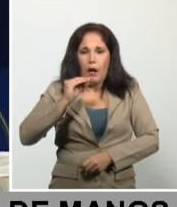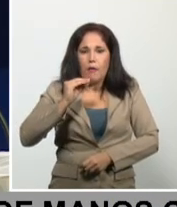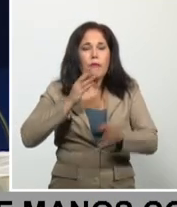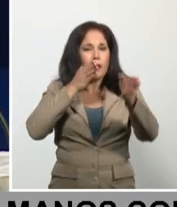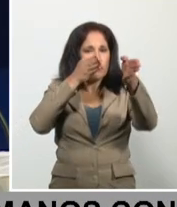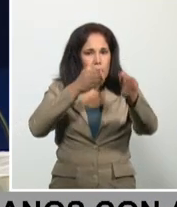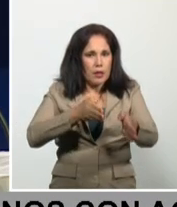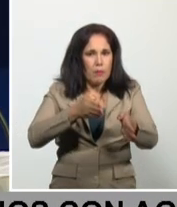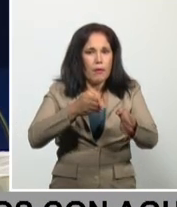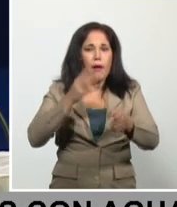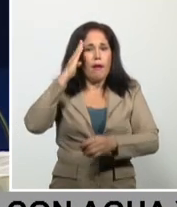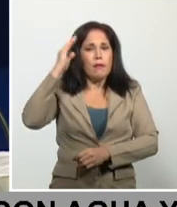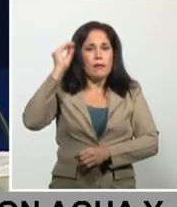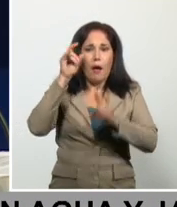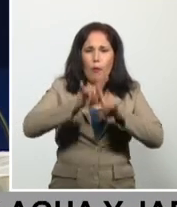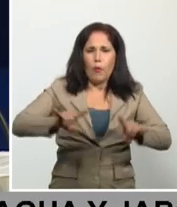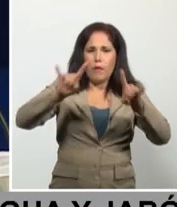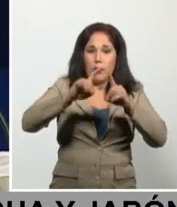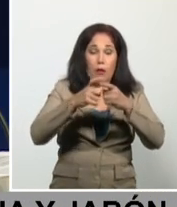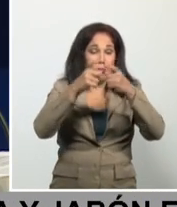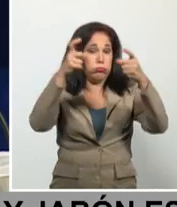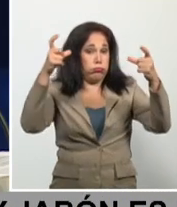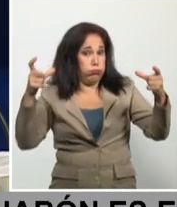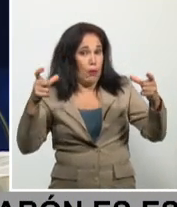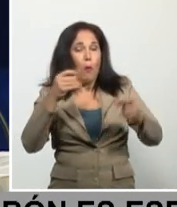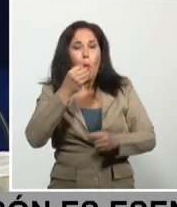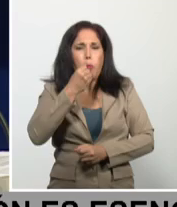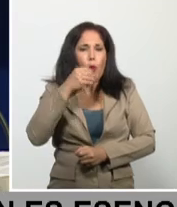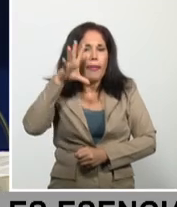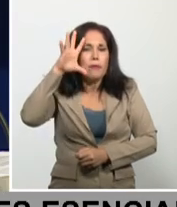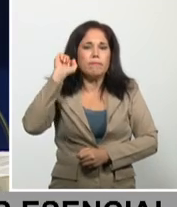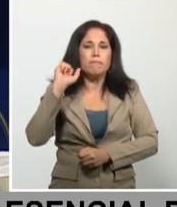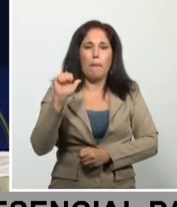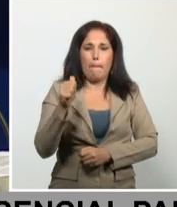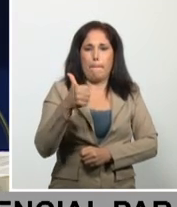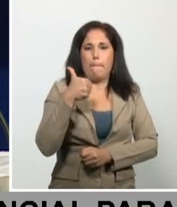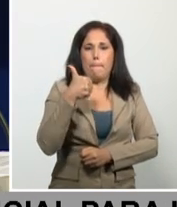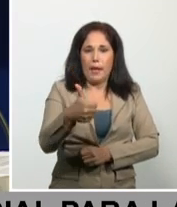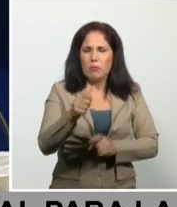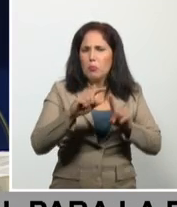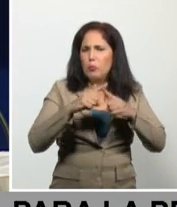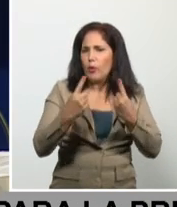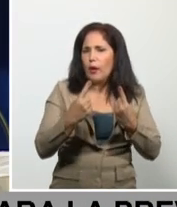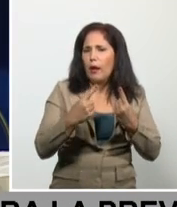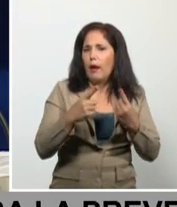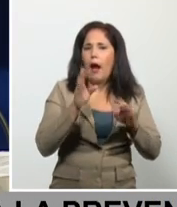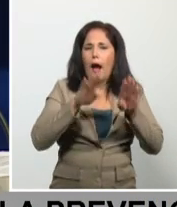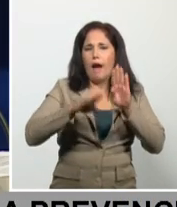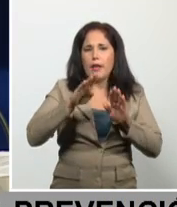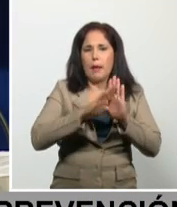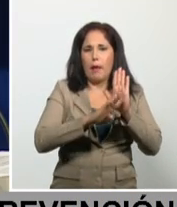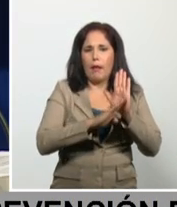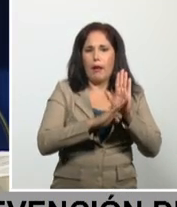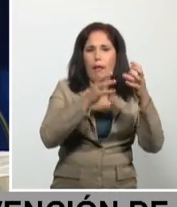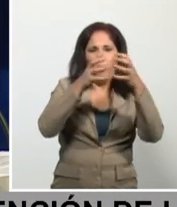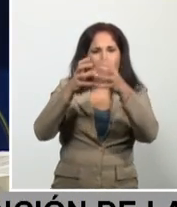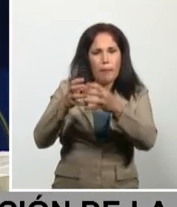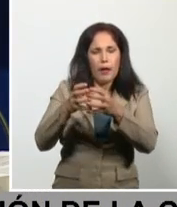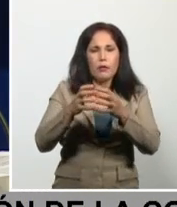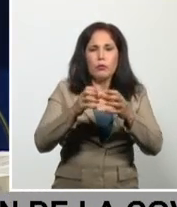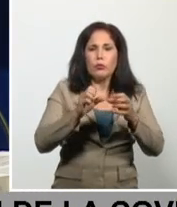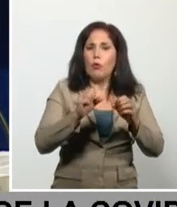nivel universitario elevado, es capaz de comprender el porqué de muchas de las medidas que están. Y como natural, en la